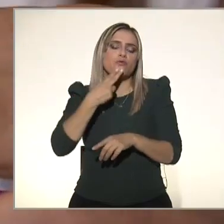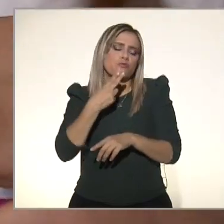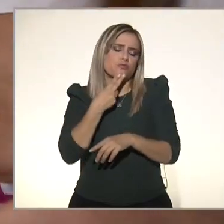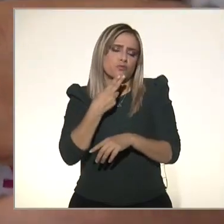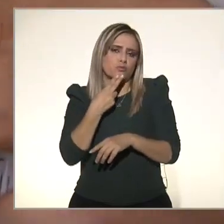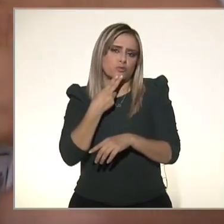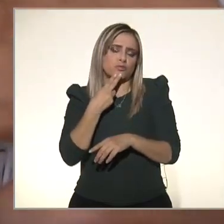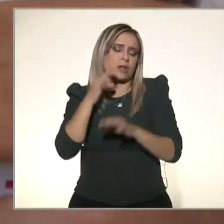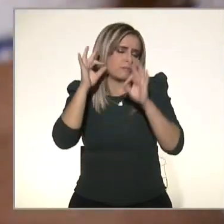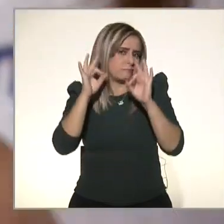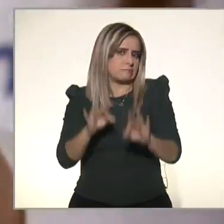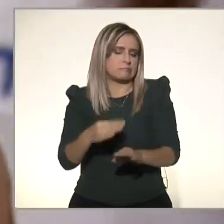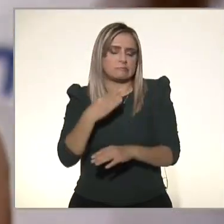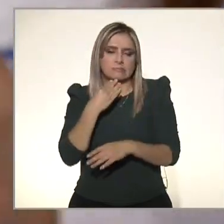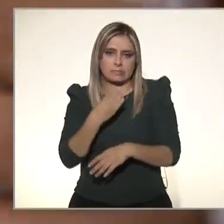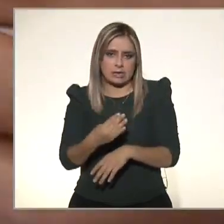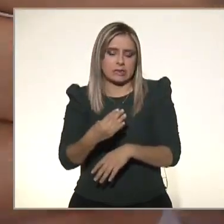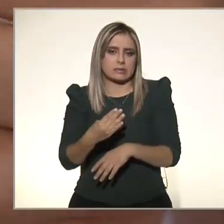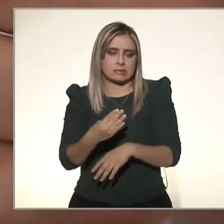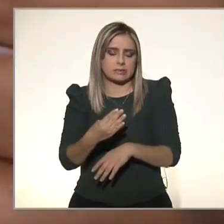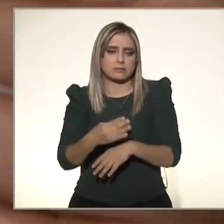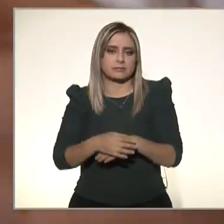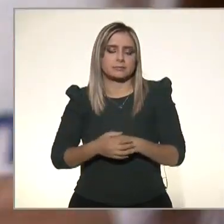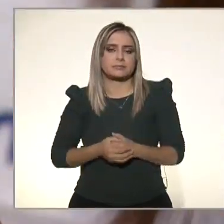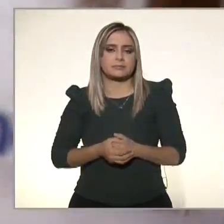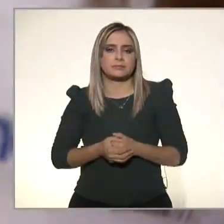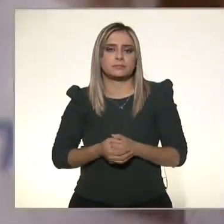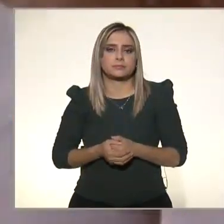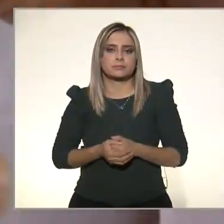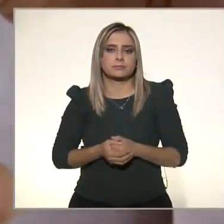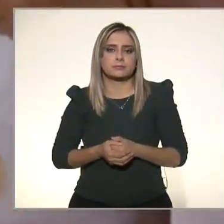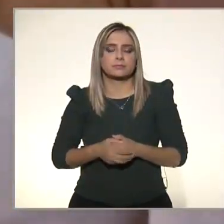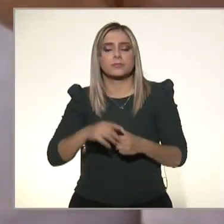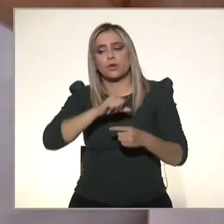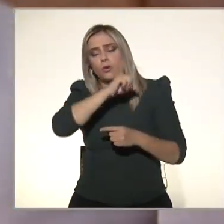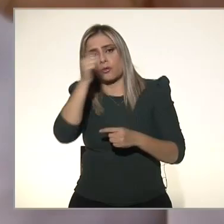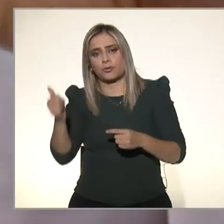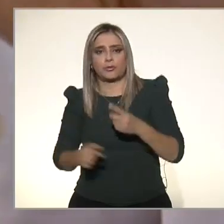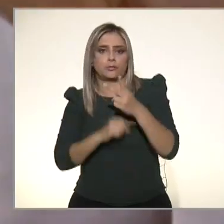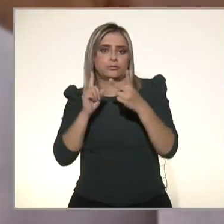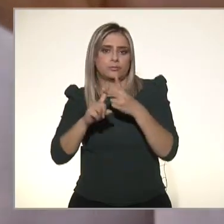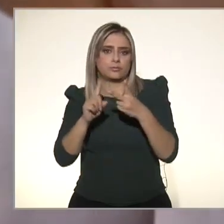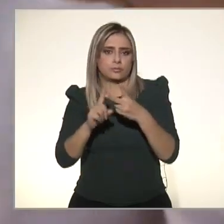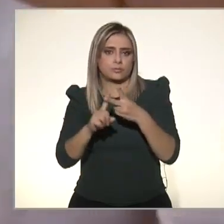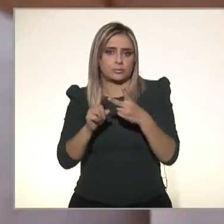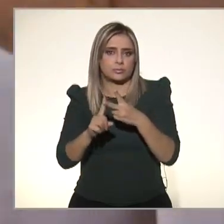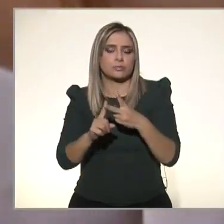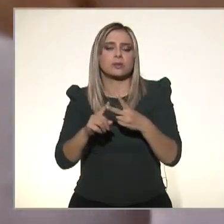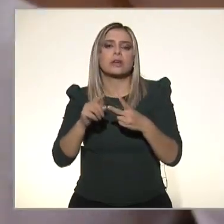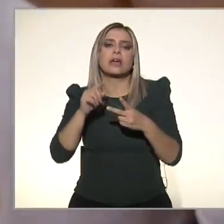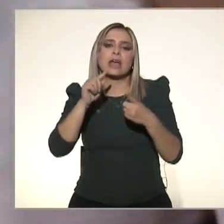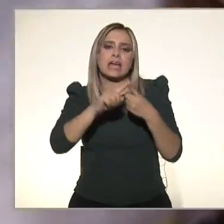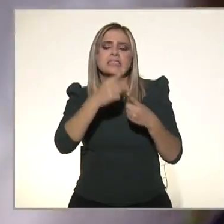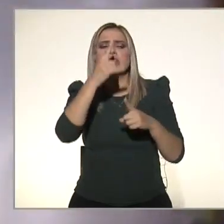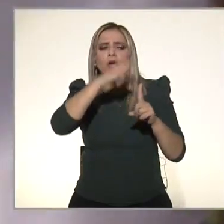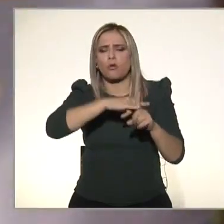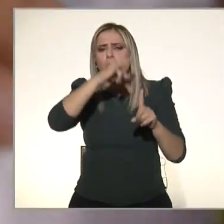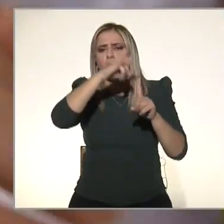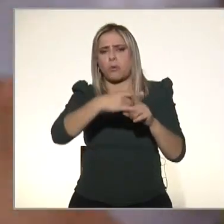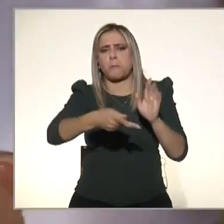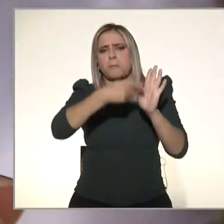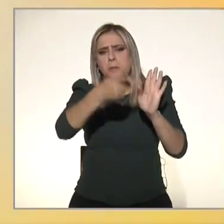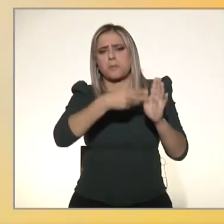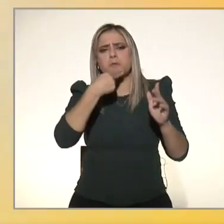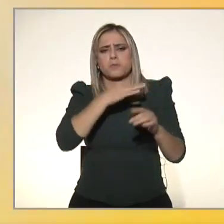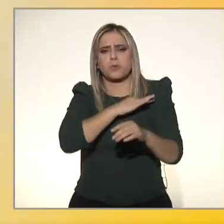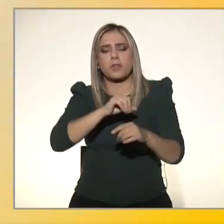que efectividad por uso, una ocasión, y el otro método es un método definitivo, o que debe de pensarse como definitivo, que se